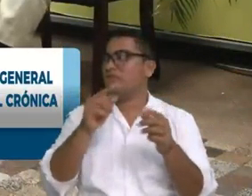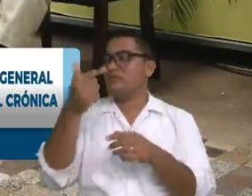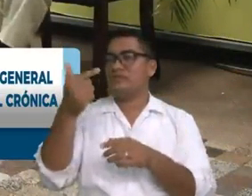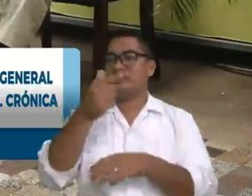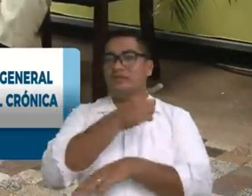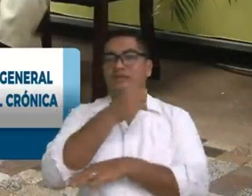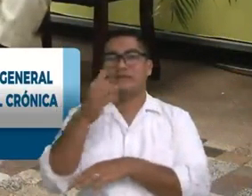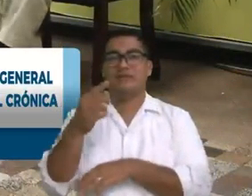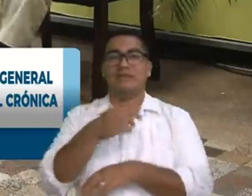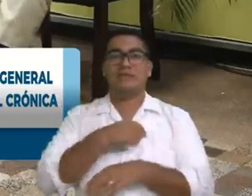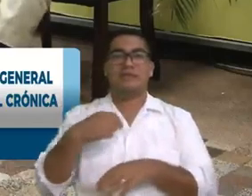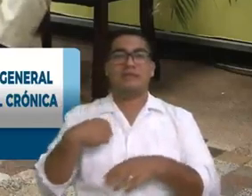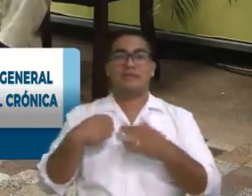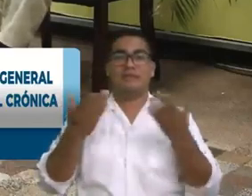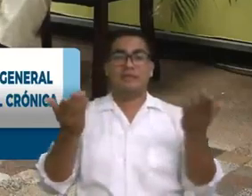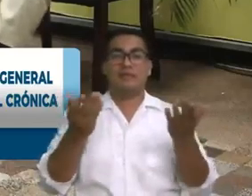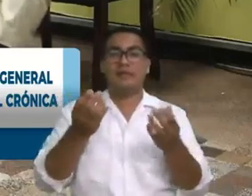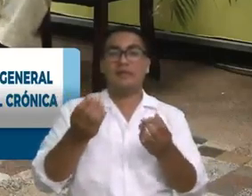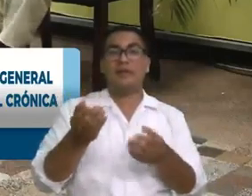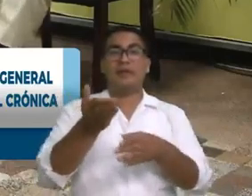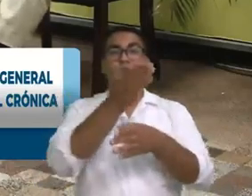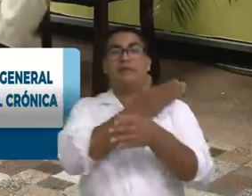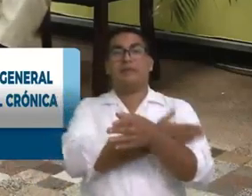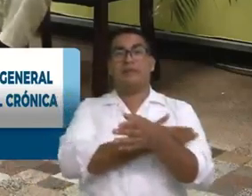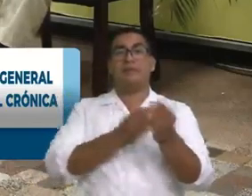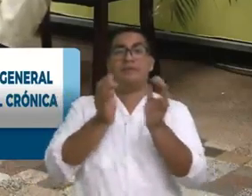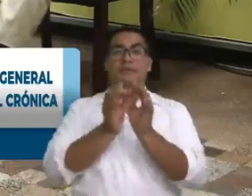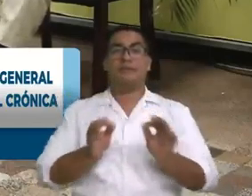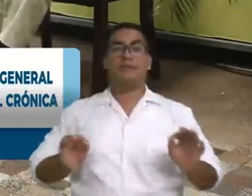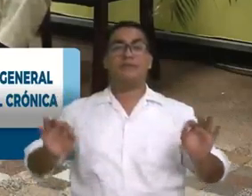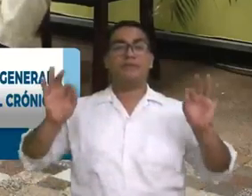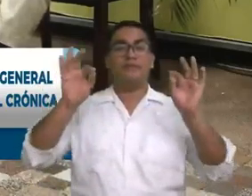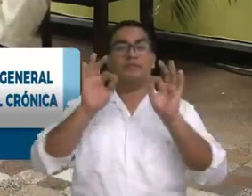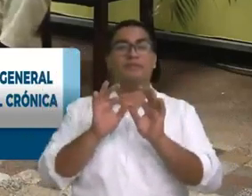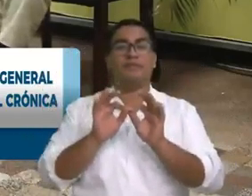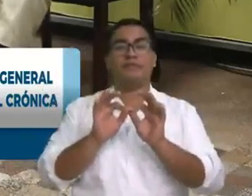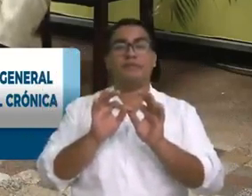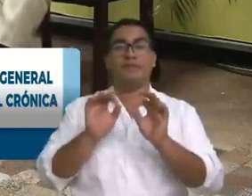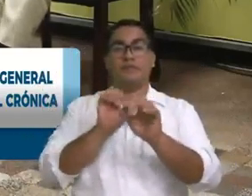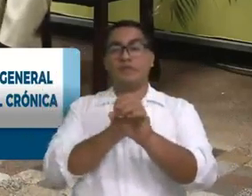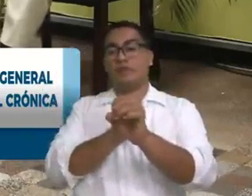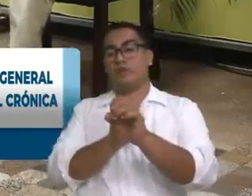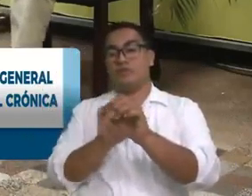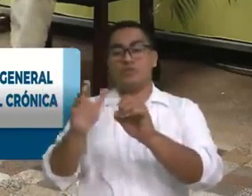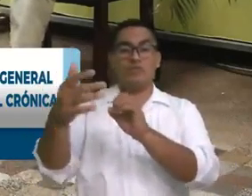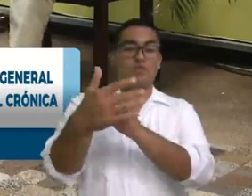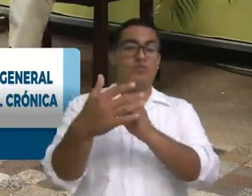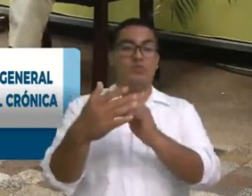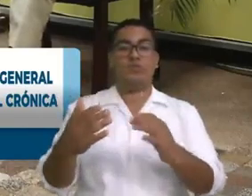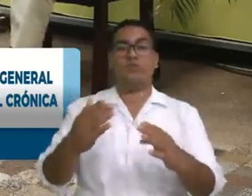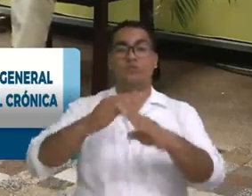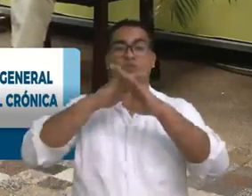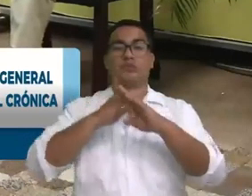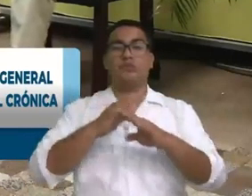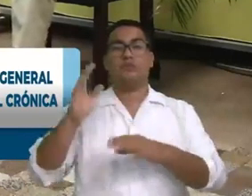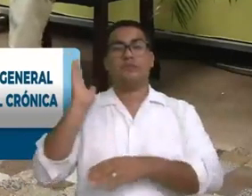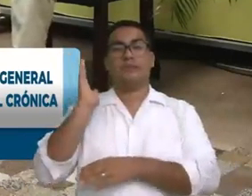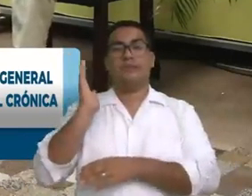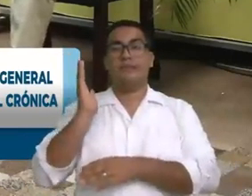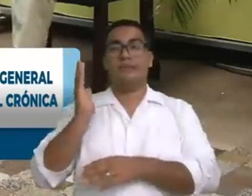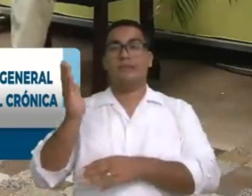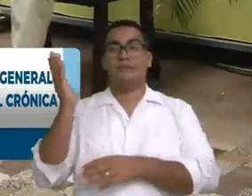precisamente porque le dimos espacio a esa importancia de la conferencia que estaba dando el MINSA sobre